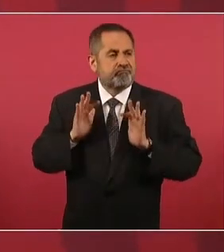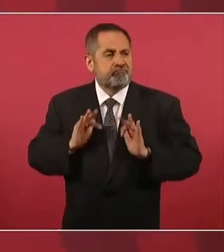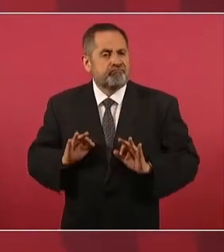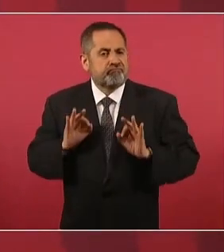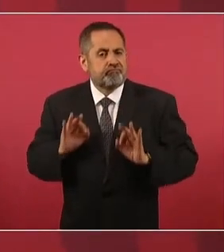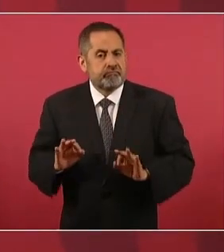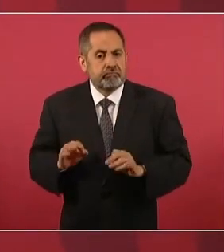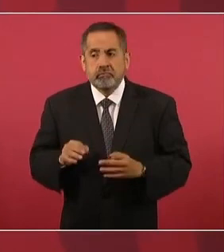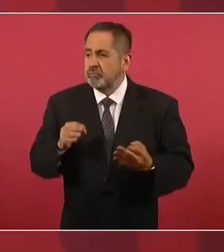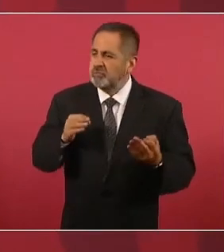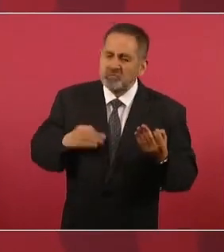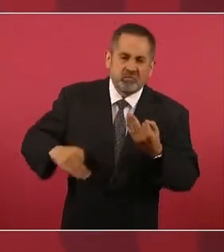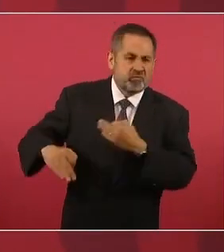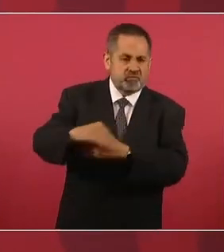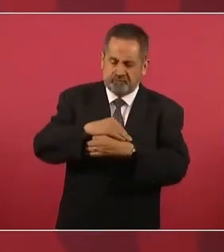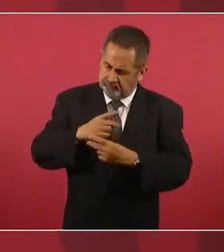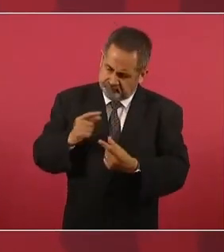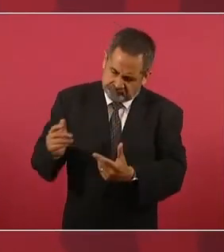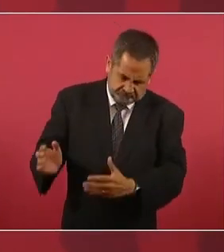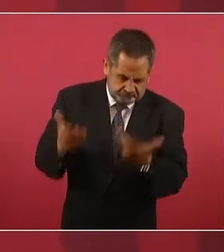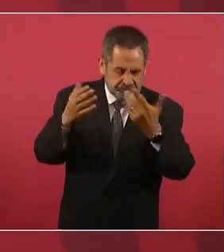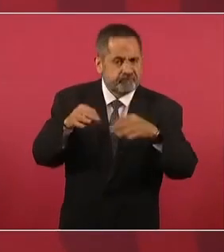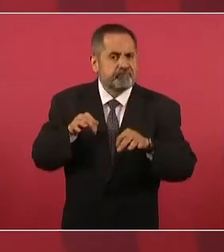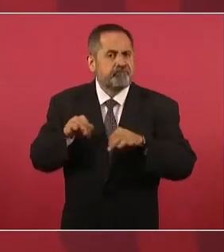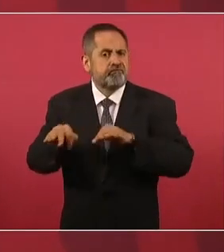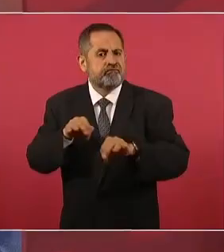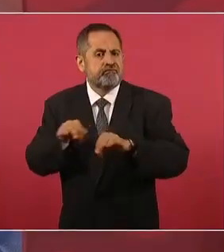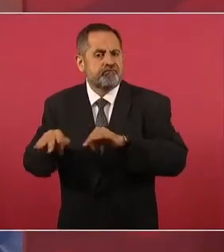Puso a trabajar a todo el pueblo.